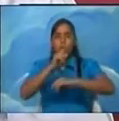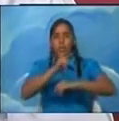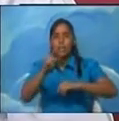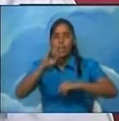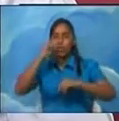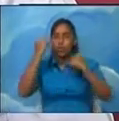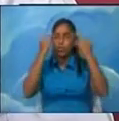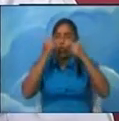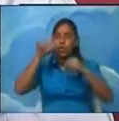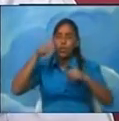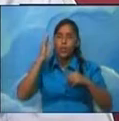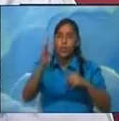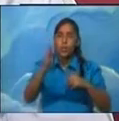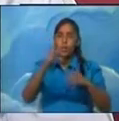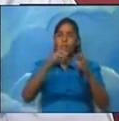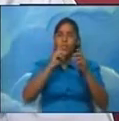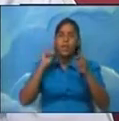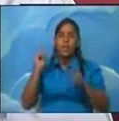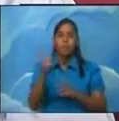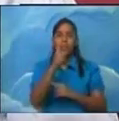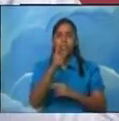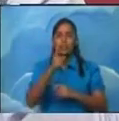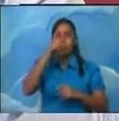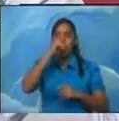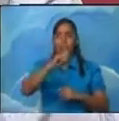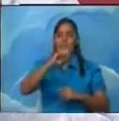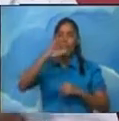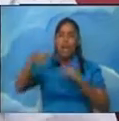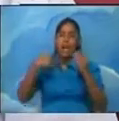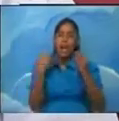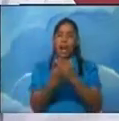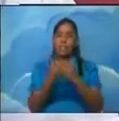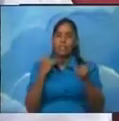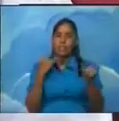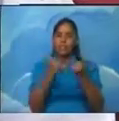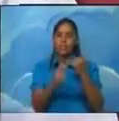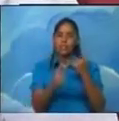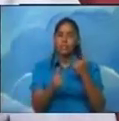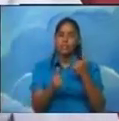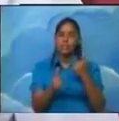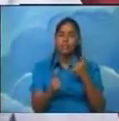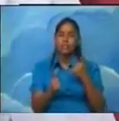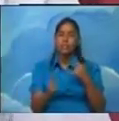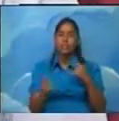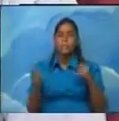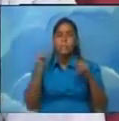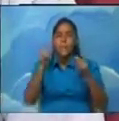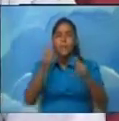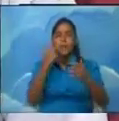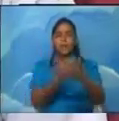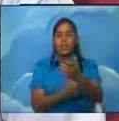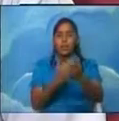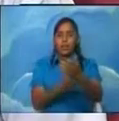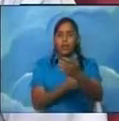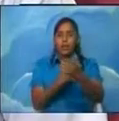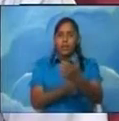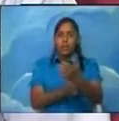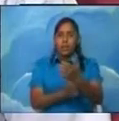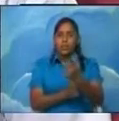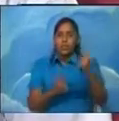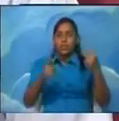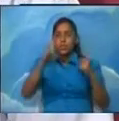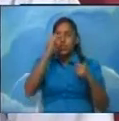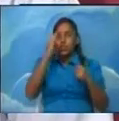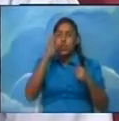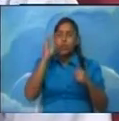tu Dios, desde el principio del año hasta el fin. Bien, amados hermanos,